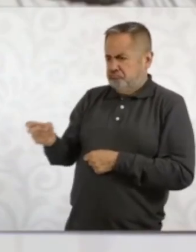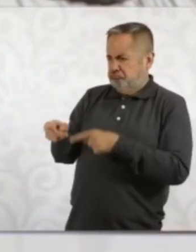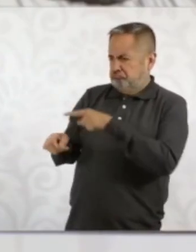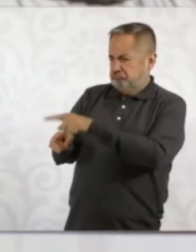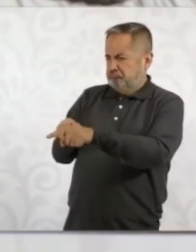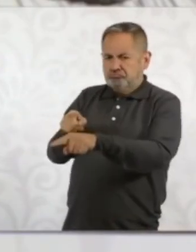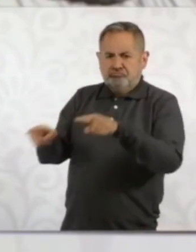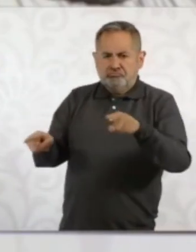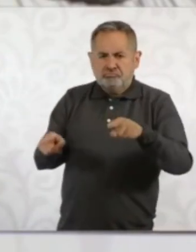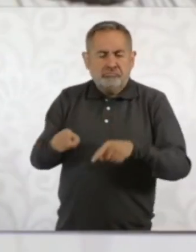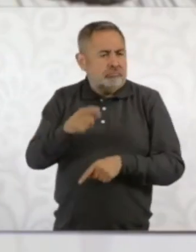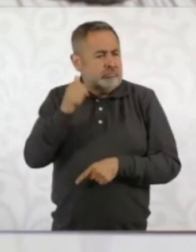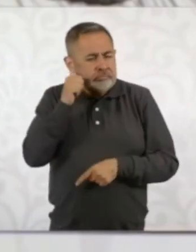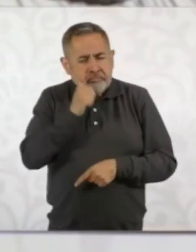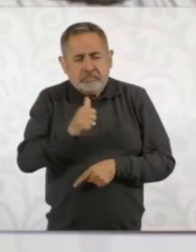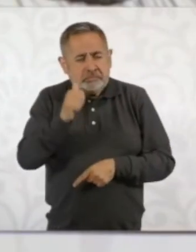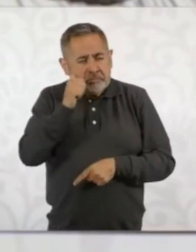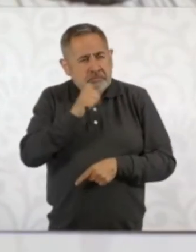ha buscado